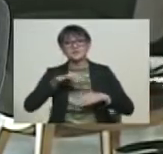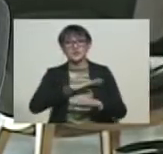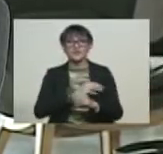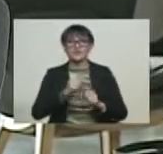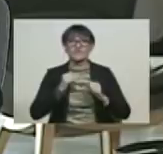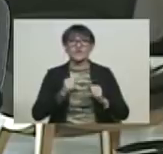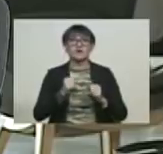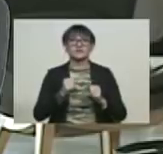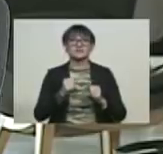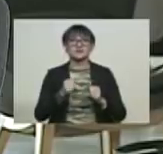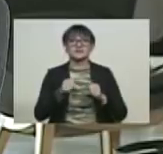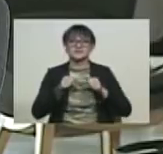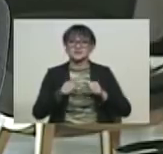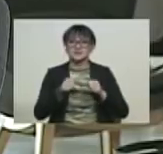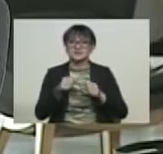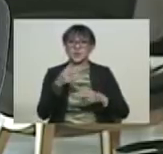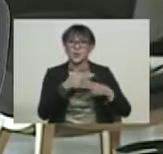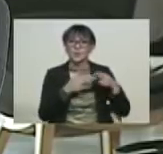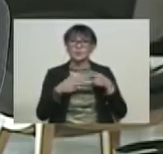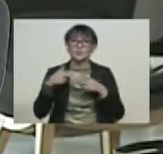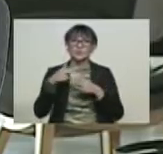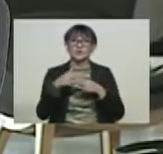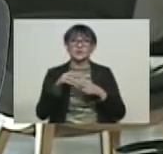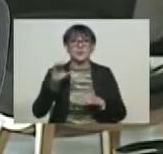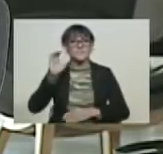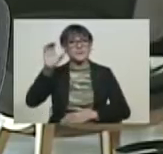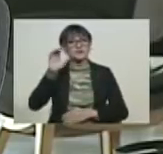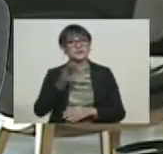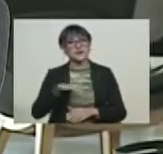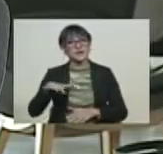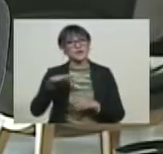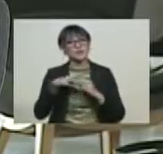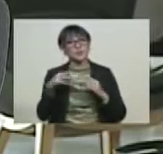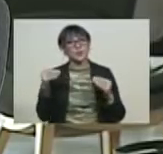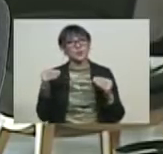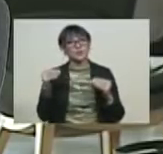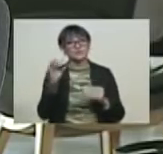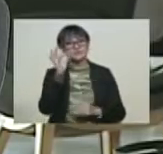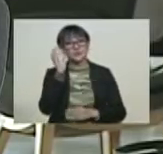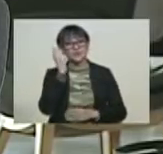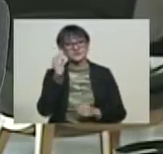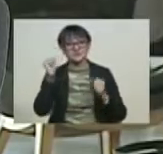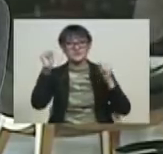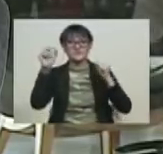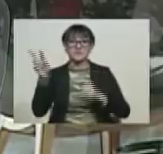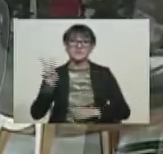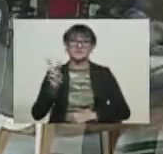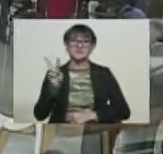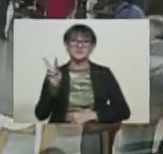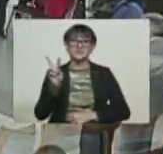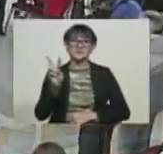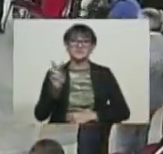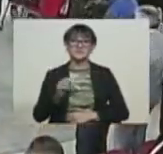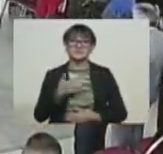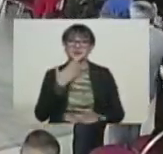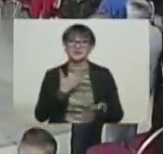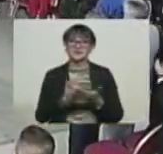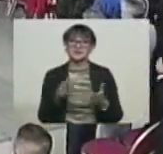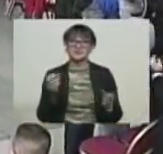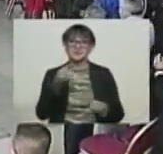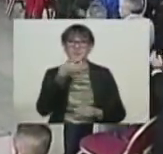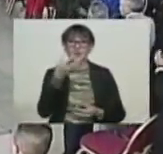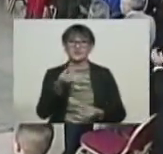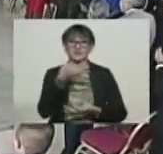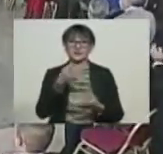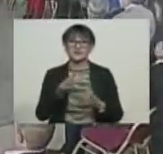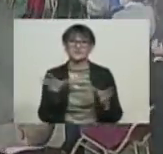fuerza para seguir construyendo la patria de todos y de todas. ¡Que viva Venezuela! Gracias. Buenas